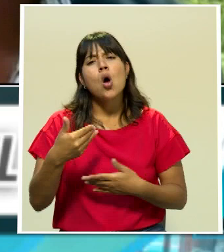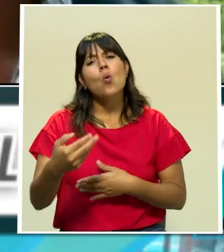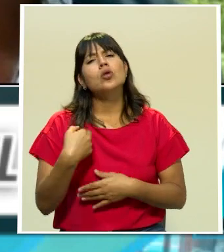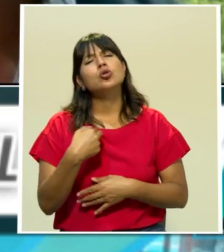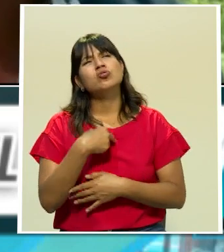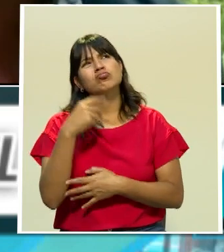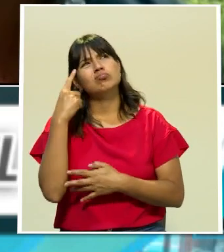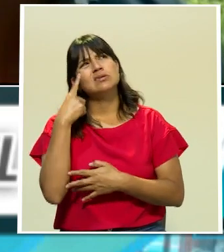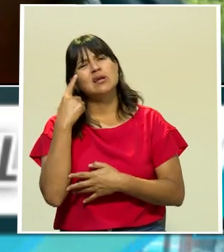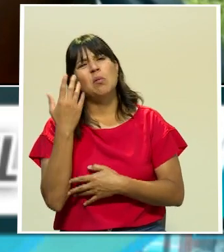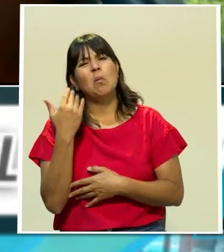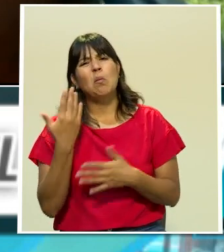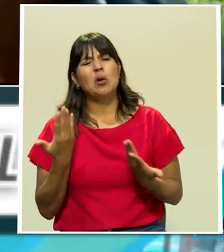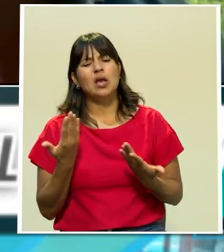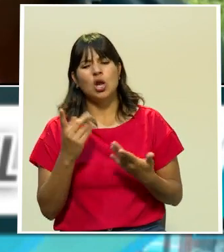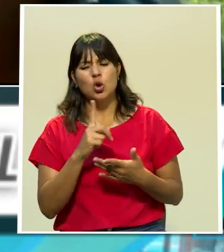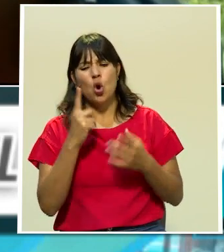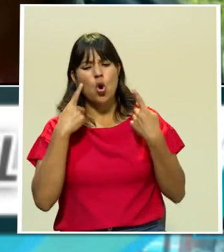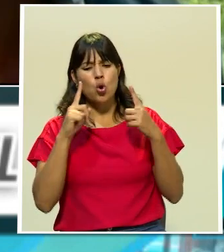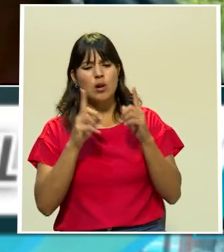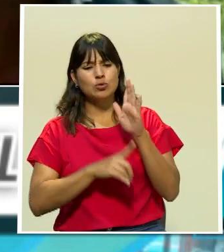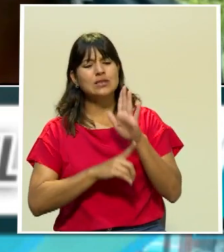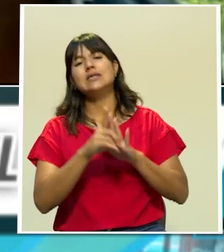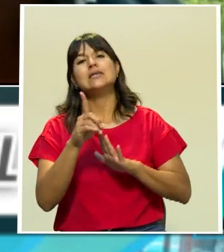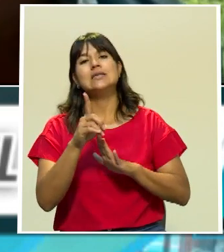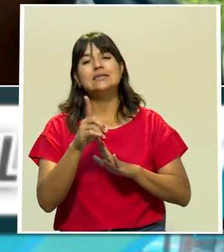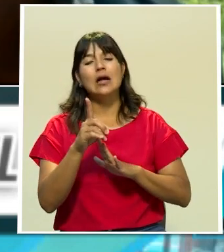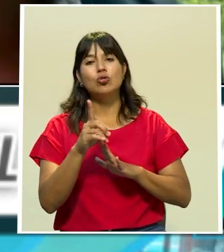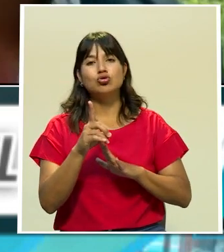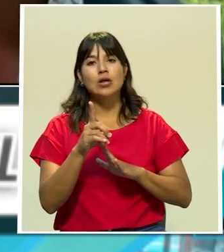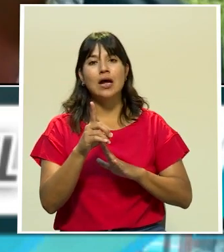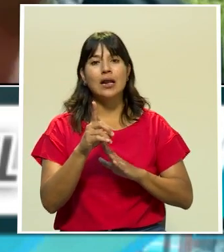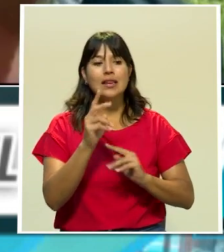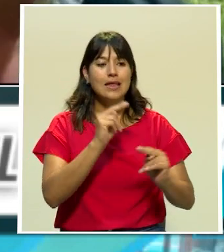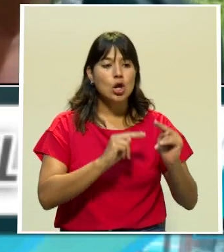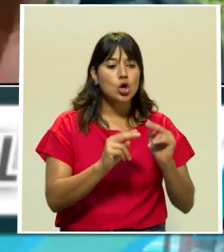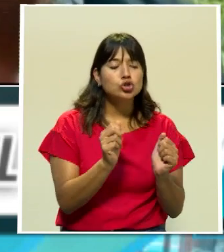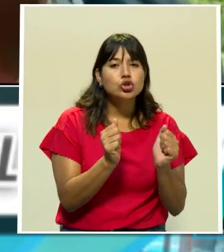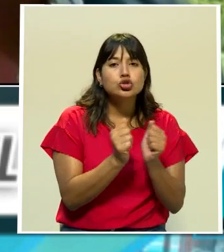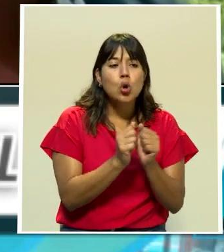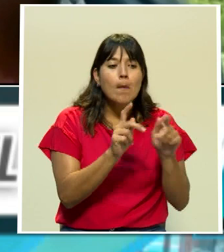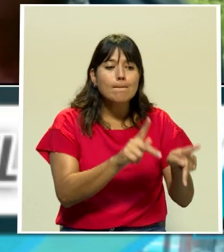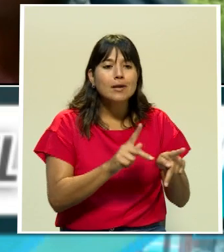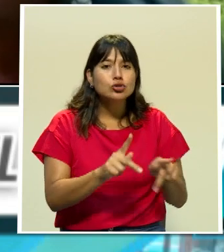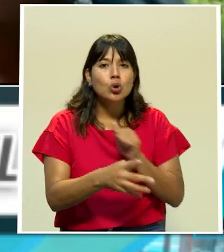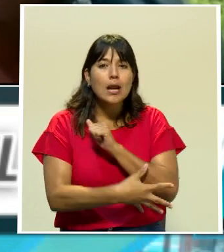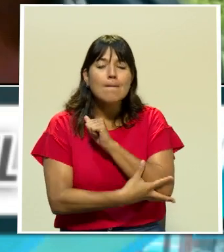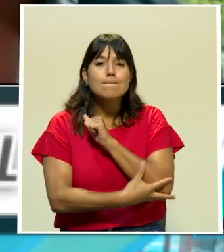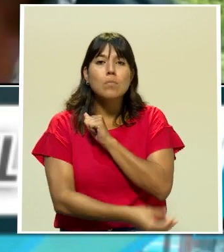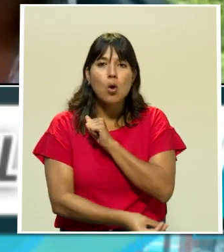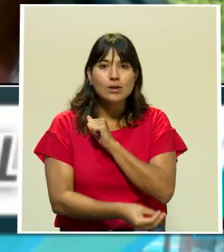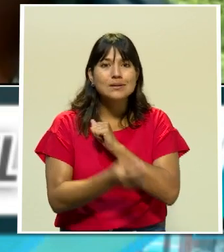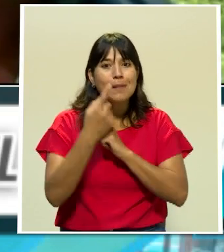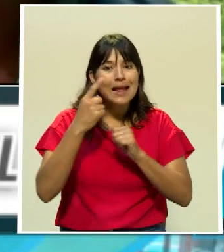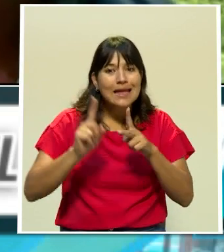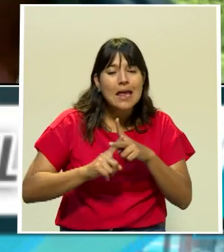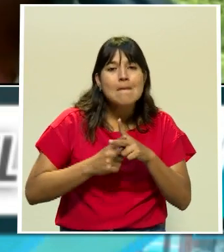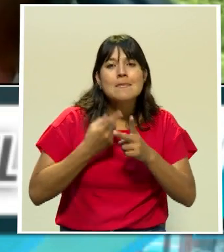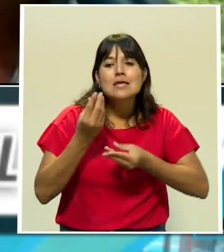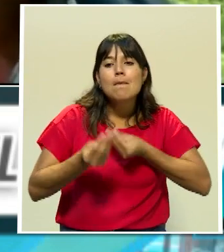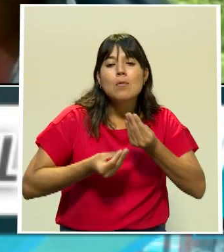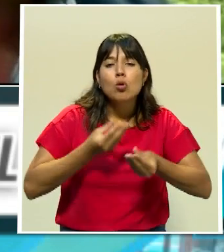por qué es que no desarrollamos emprendimientos con la gente más pobre para que se enlacen en las cadenas de valor que son